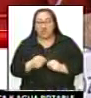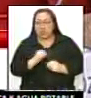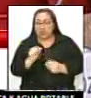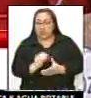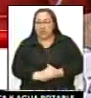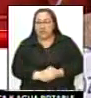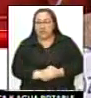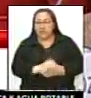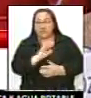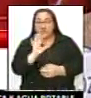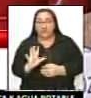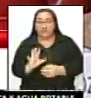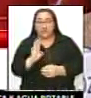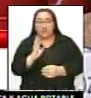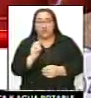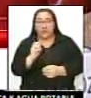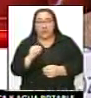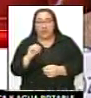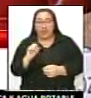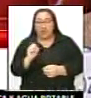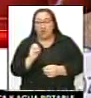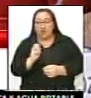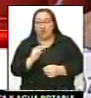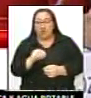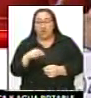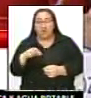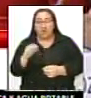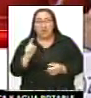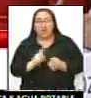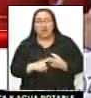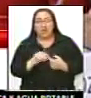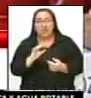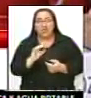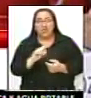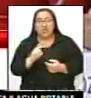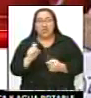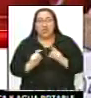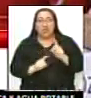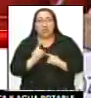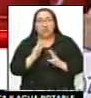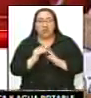113.900.000 soles. Quinto, bonos ONP hasta